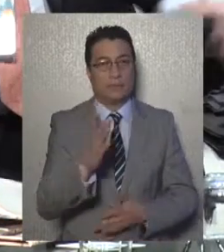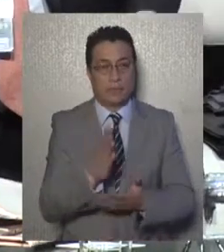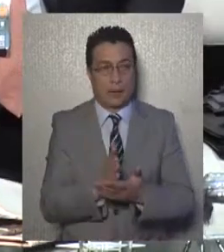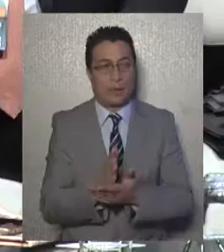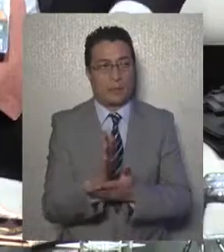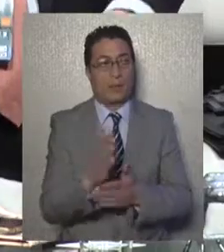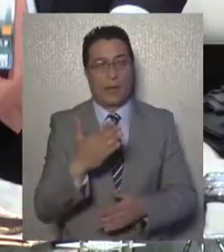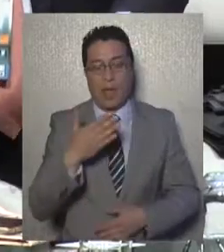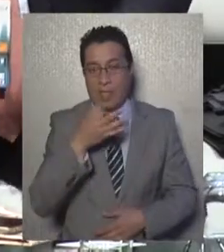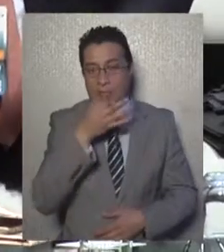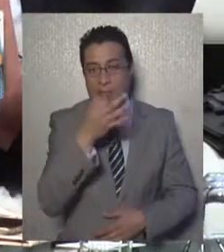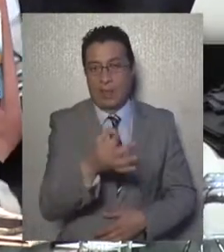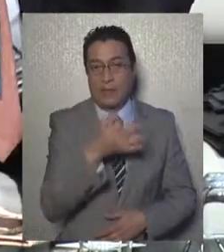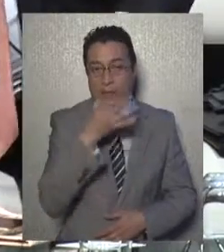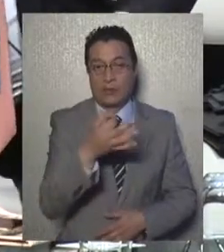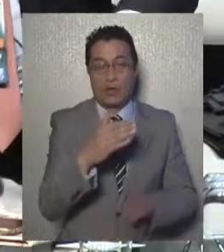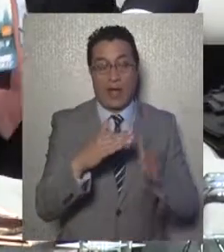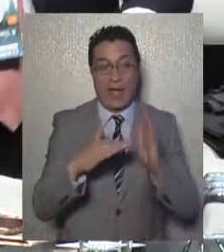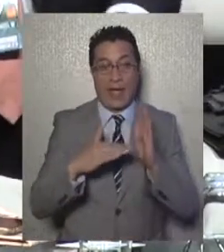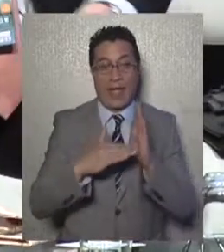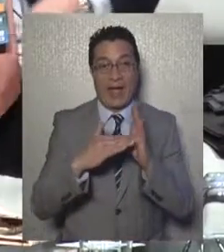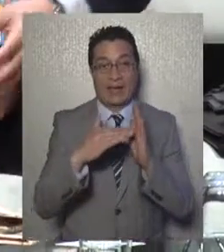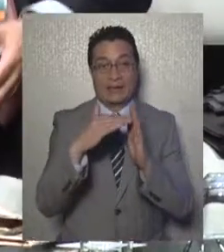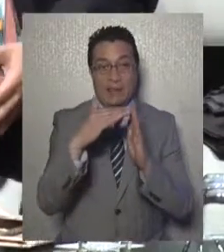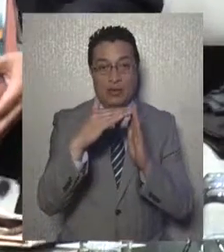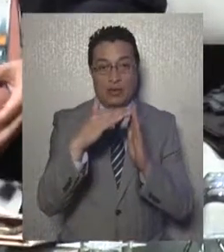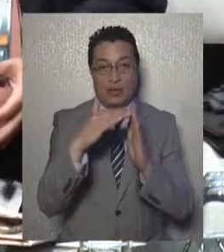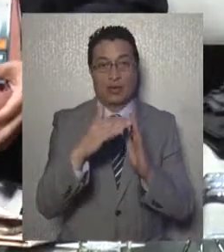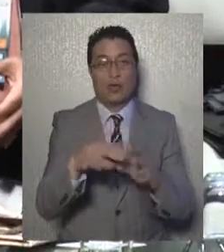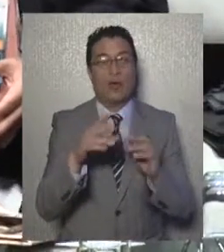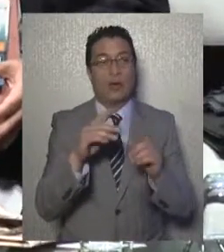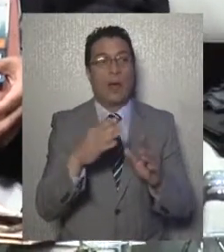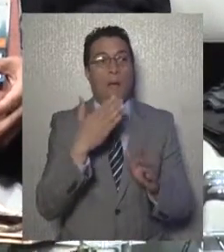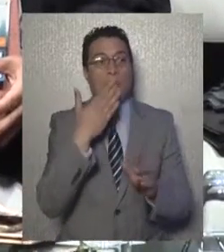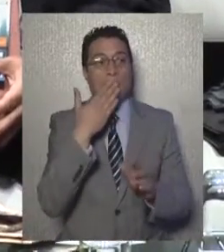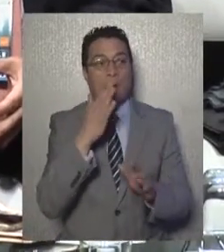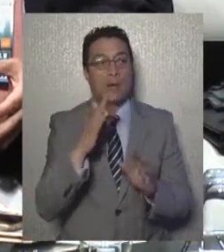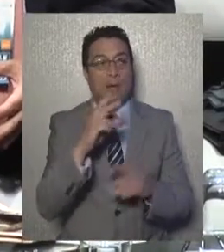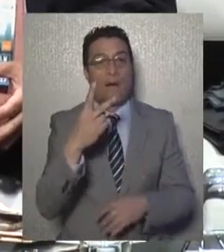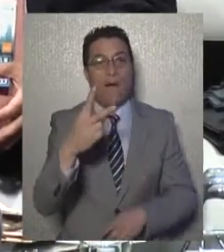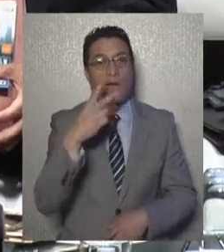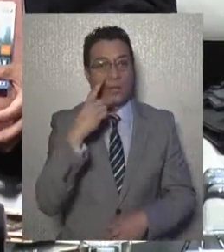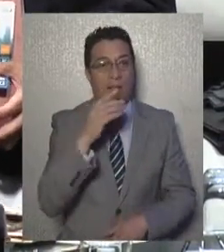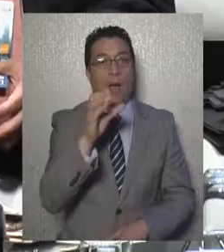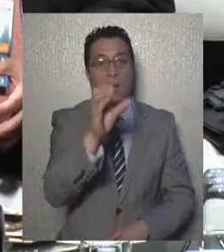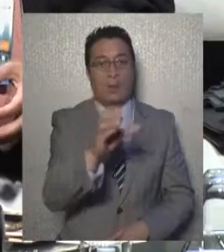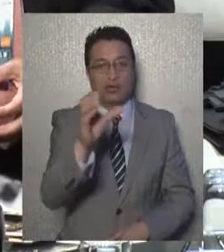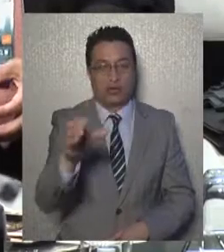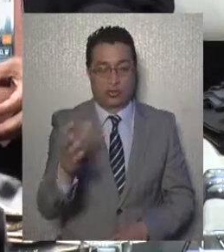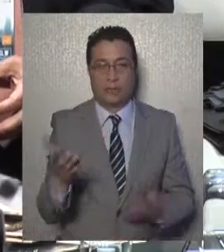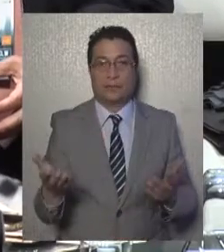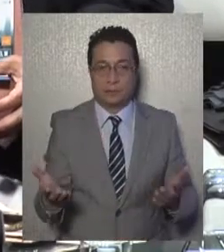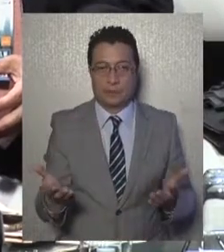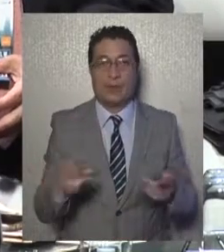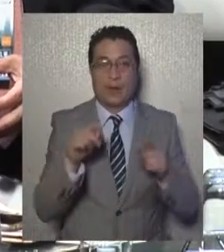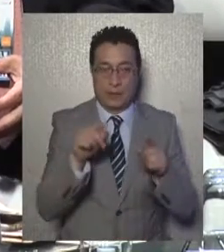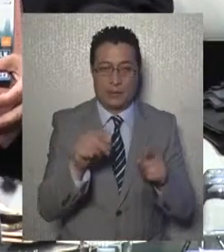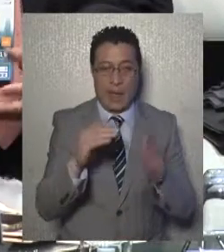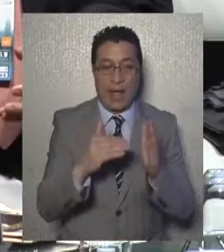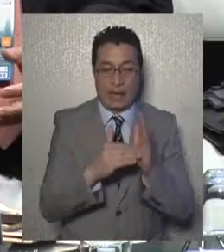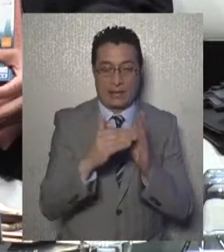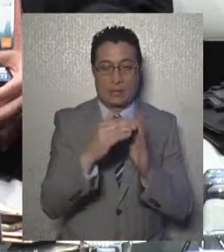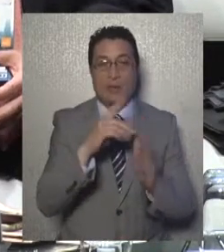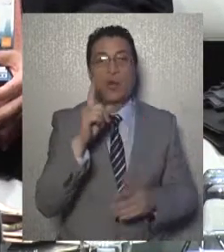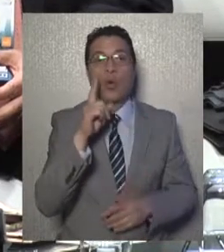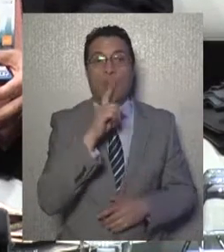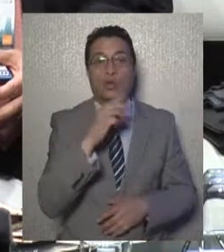partamos señalando que el crecimiento mejoró la calidad de vida de las personas en Chile. El crecimiento en los